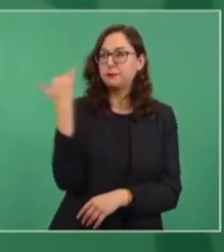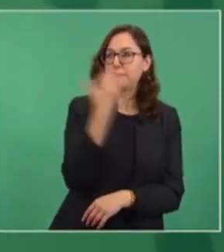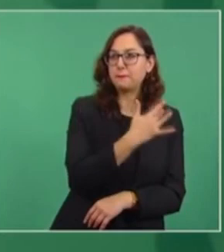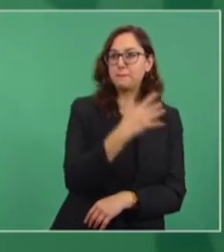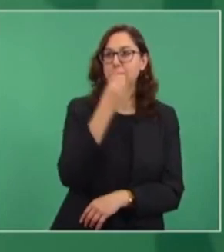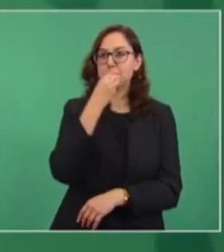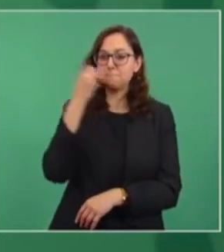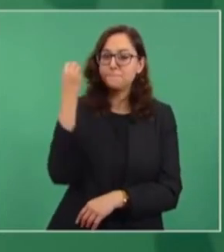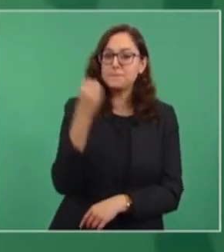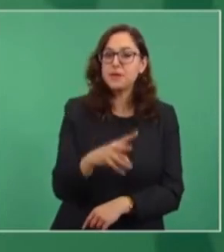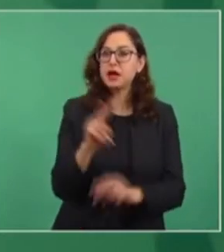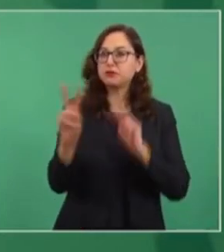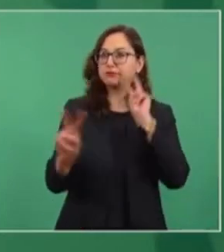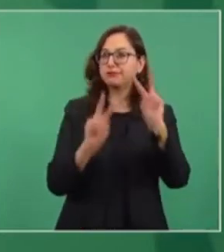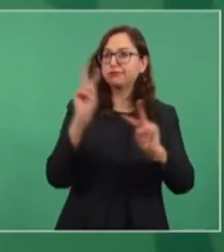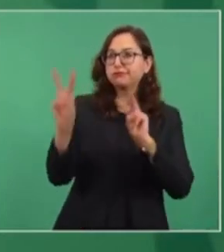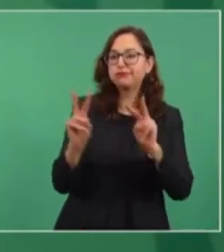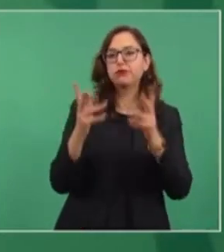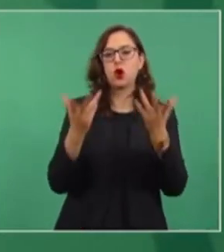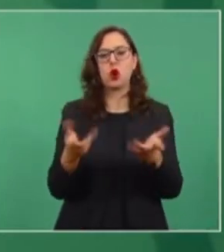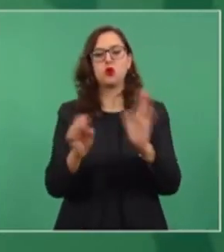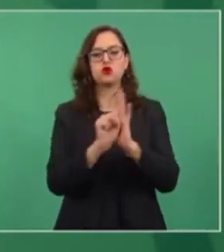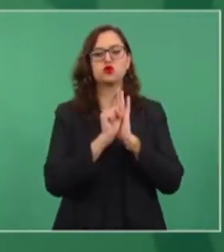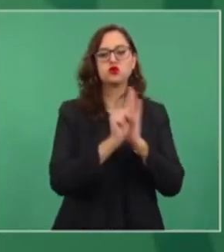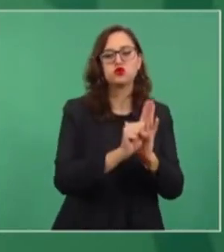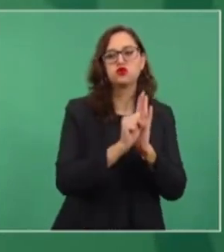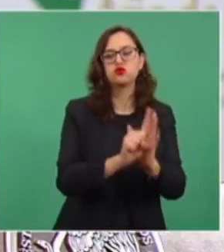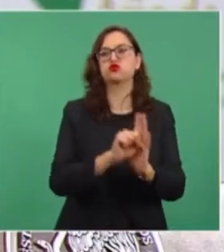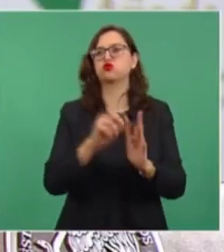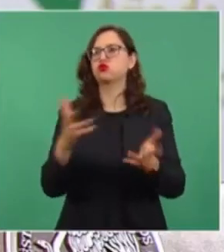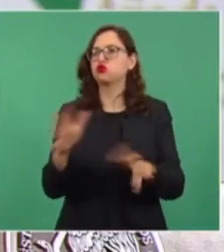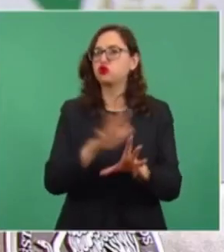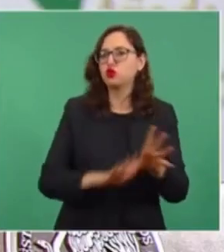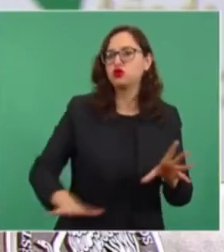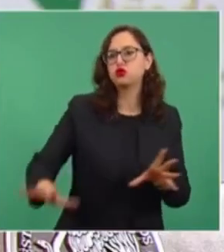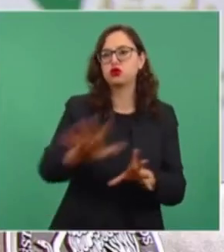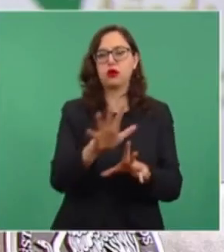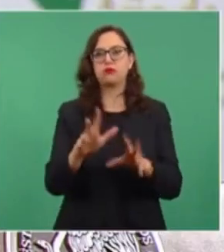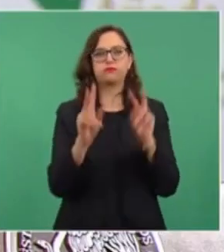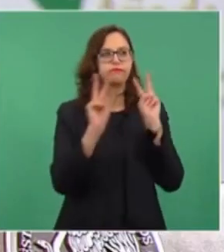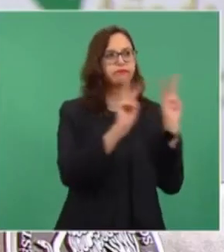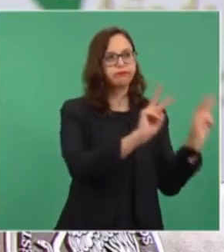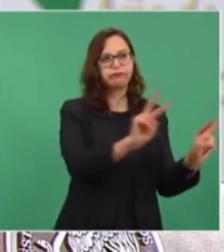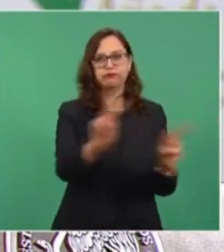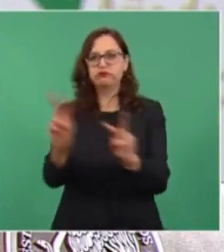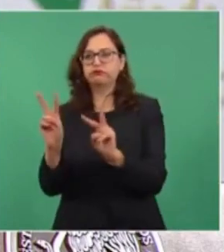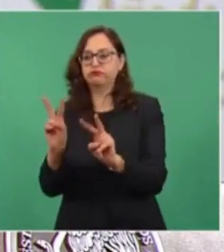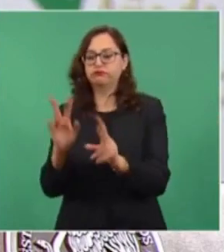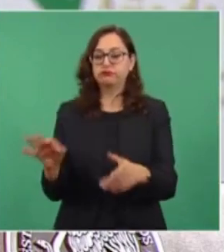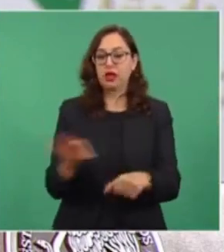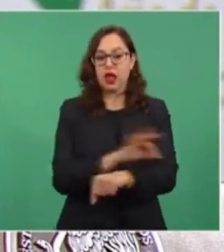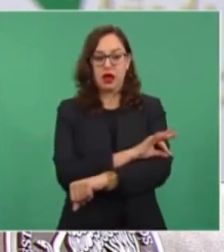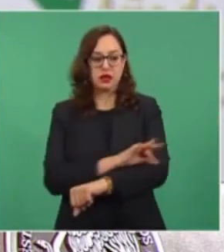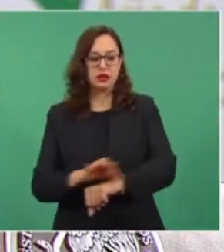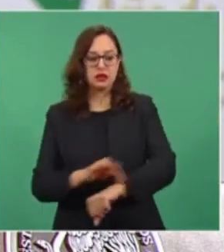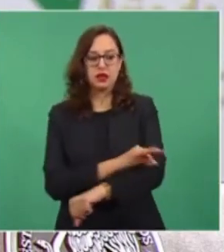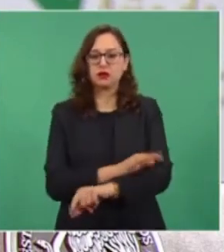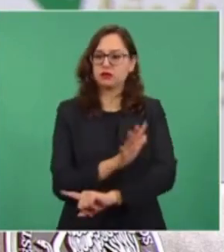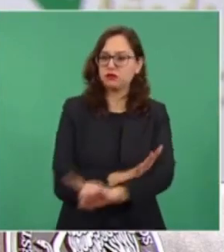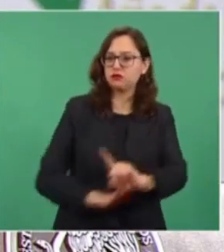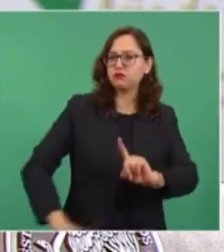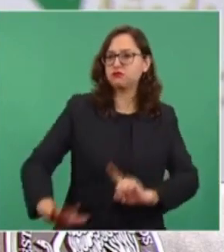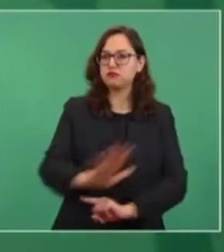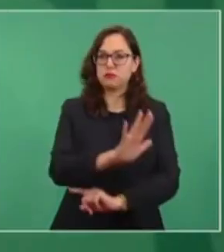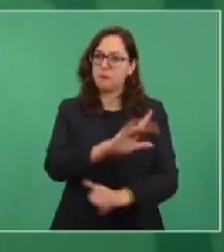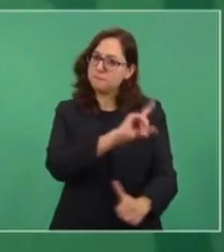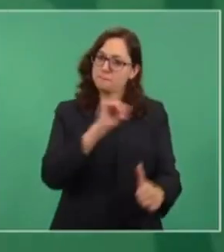emblemática, icónica o social, pero el arquitecto al final antepondrá la calidad del espacio, el espacio que es para los